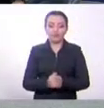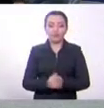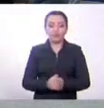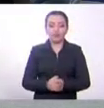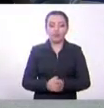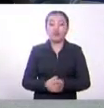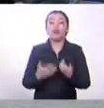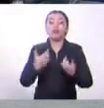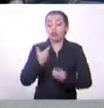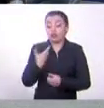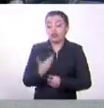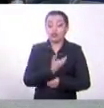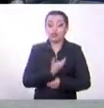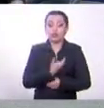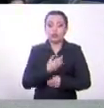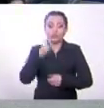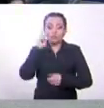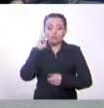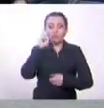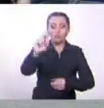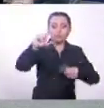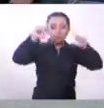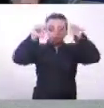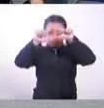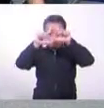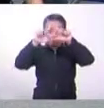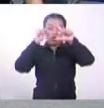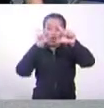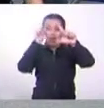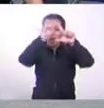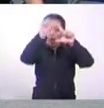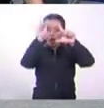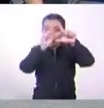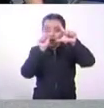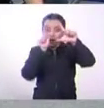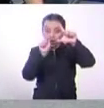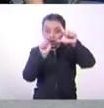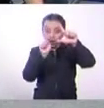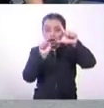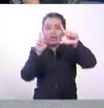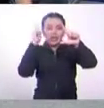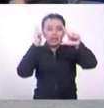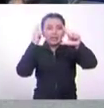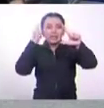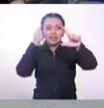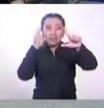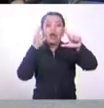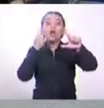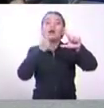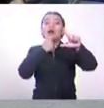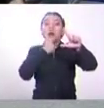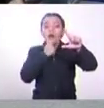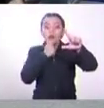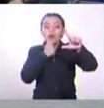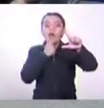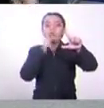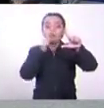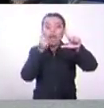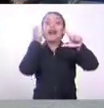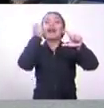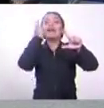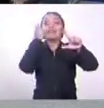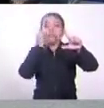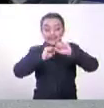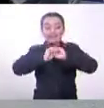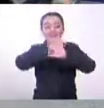¿no? experiencia, a la Exactamente. A que podíamos tener cuidado. Si nosotros caminábamos por ahí, habían hombres trabajando. Había que un